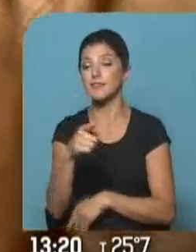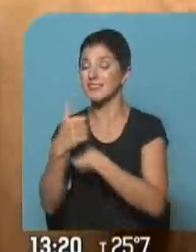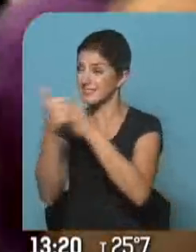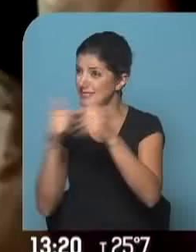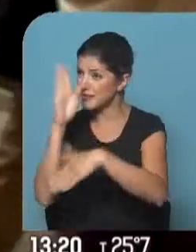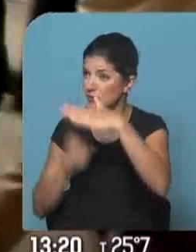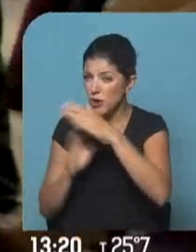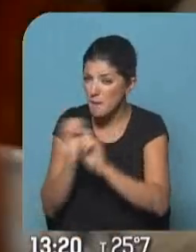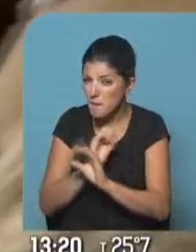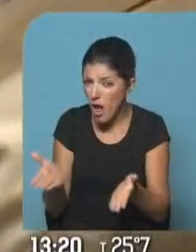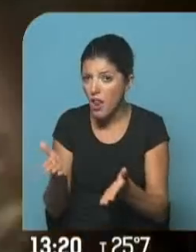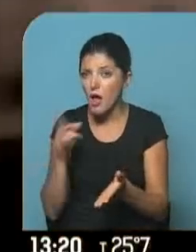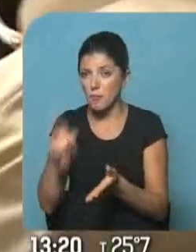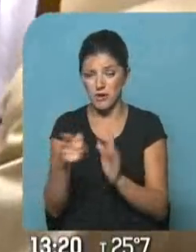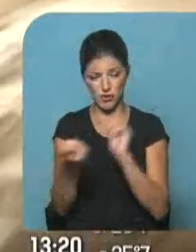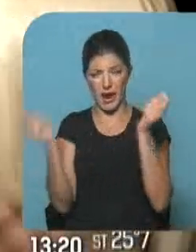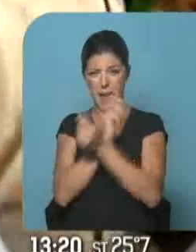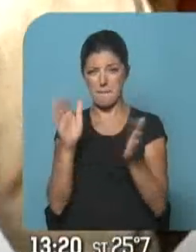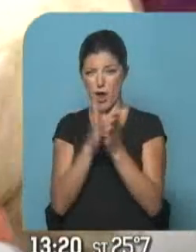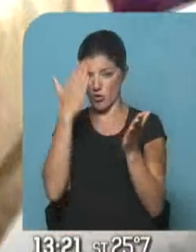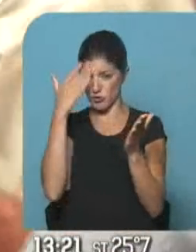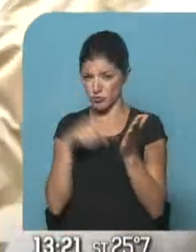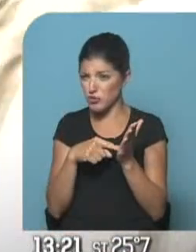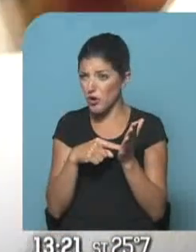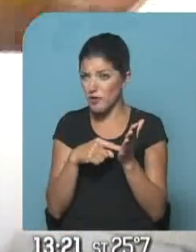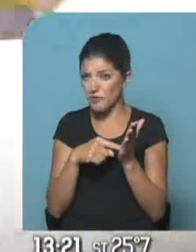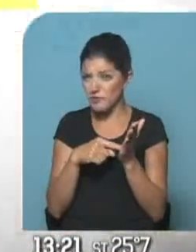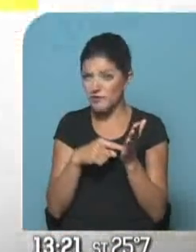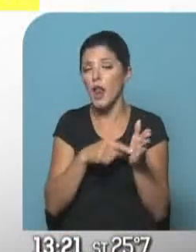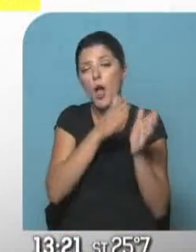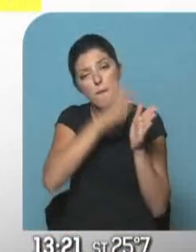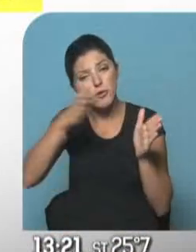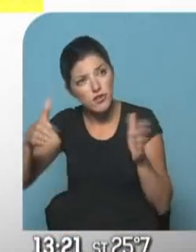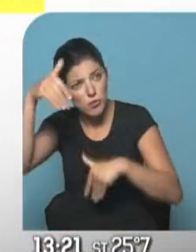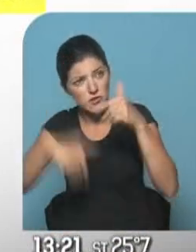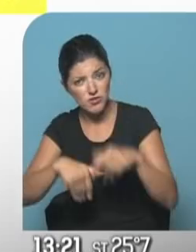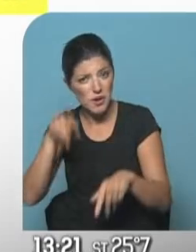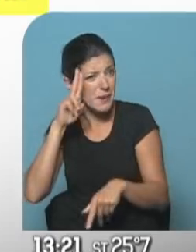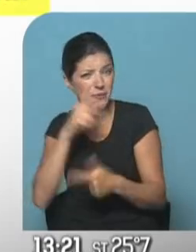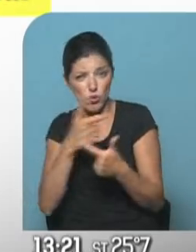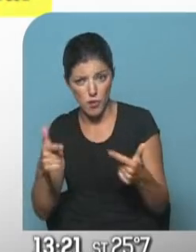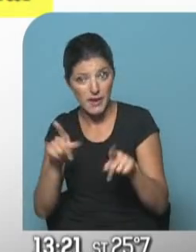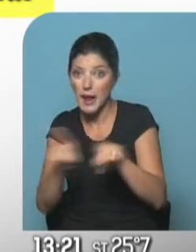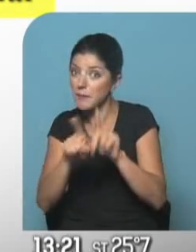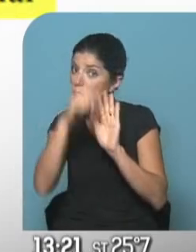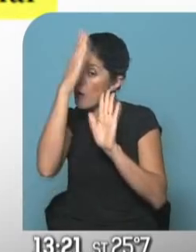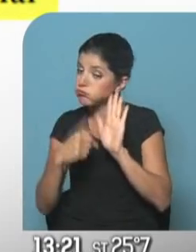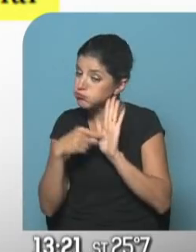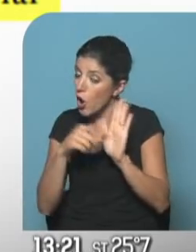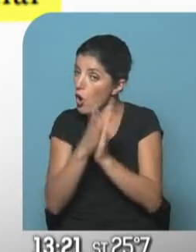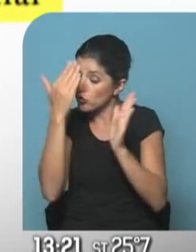porque modifica de facto la Constitución sin respetar los procedimientos electorales que el propio texto